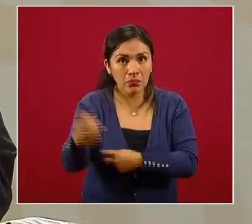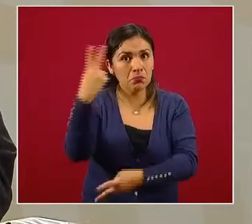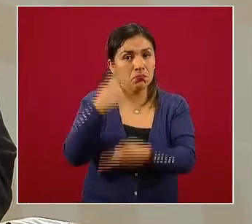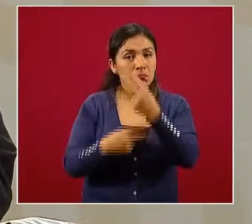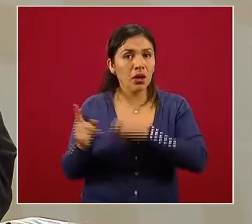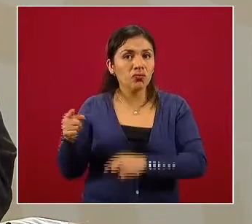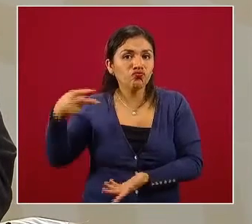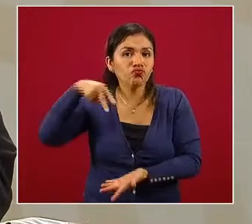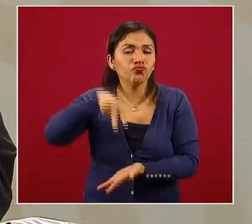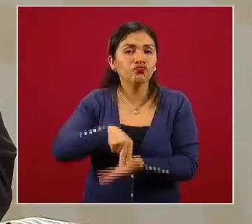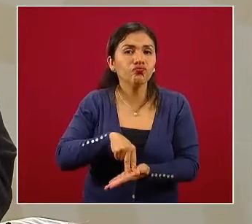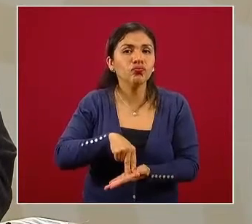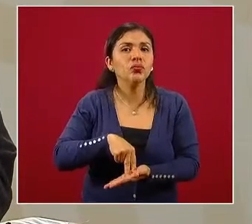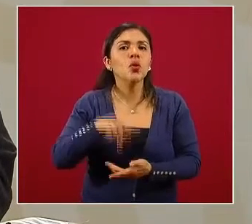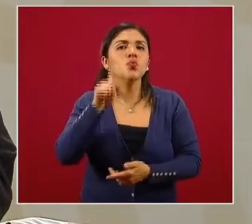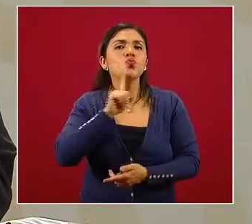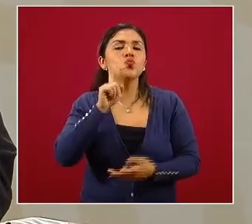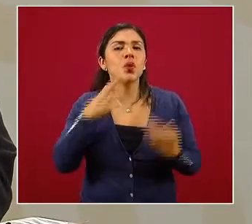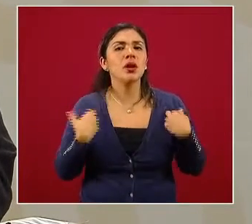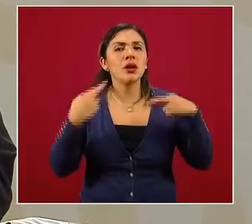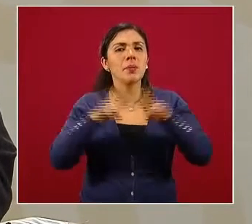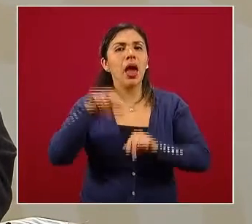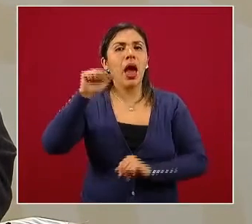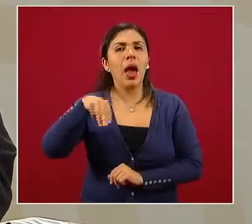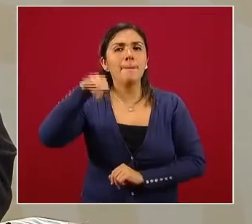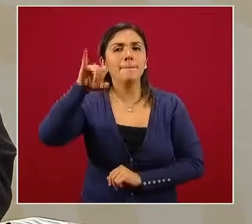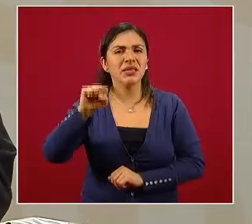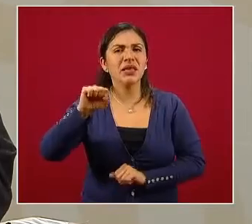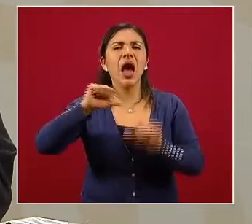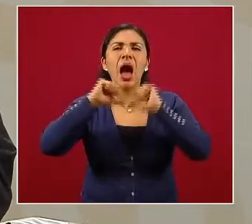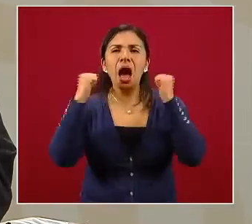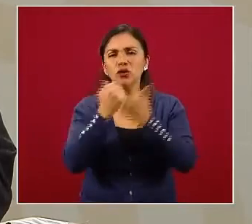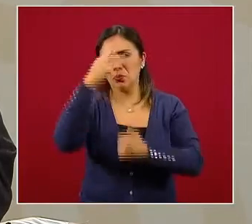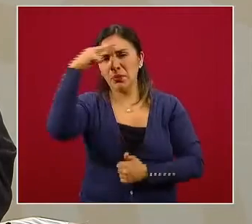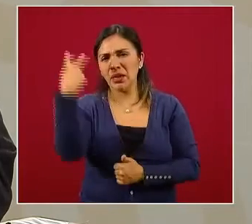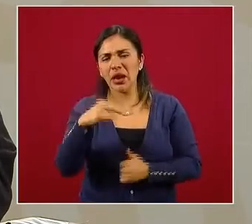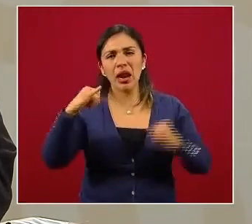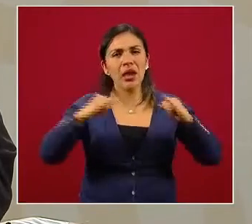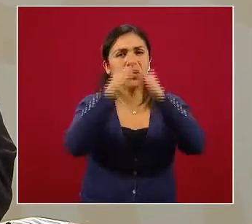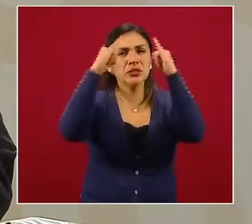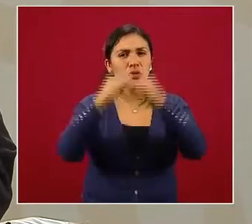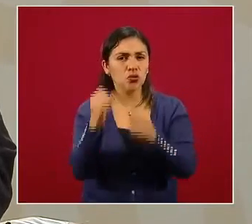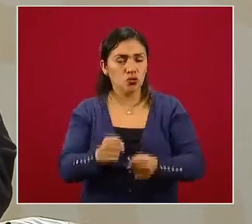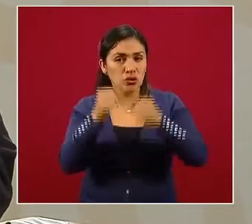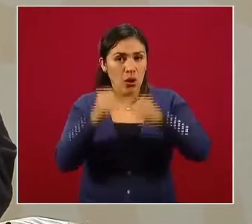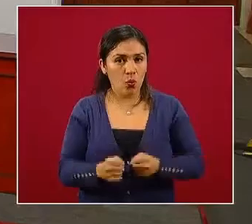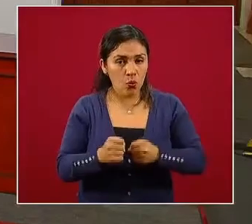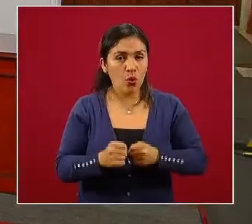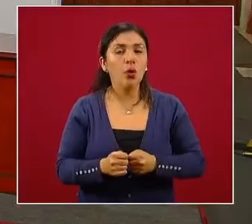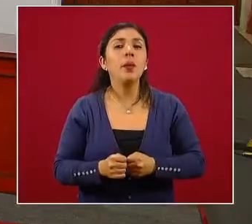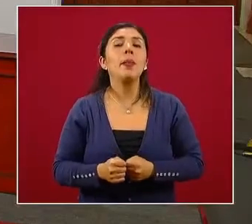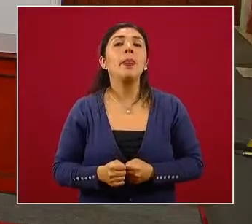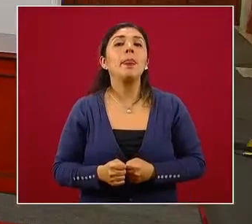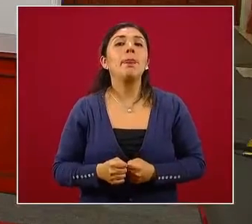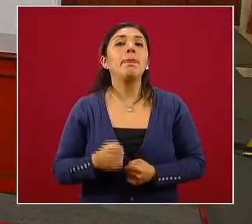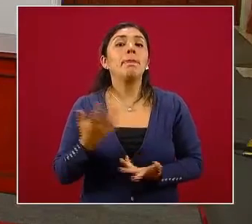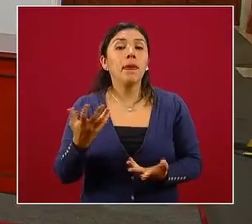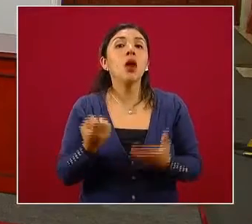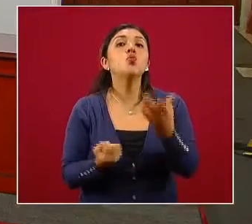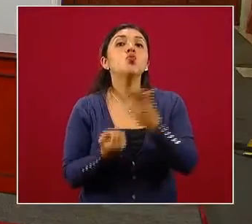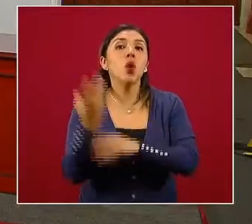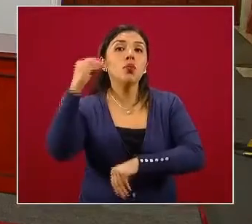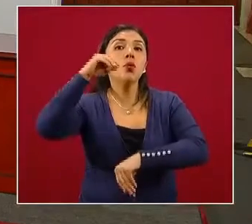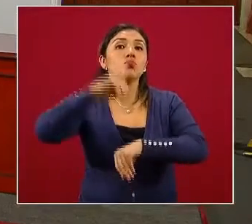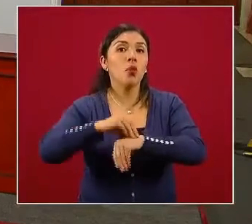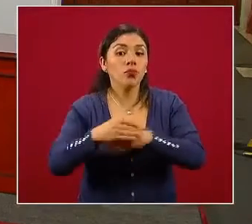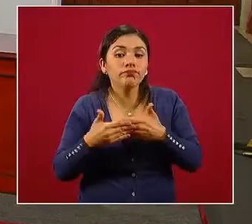precisamente la representante de la AMIS, la Asociación Mexicana de Instituciones de Seguros, y está por